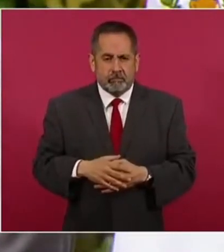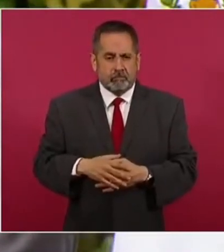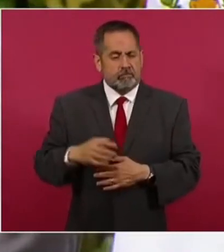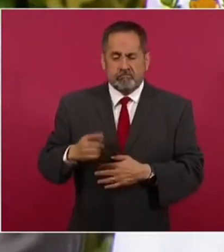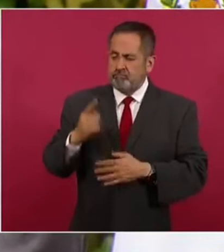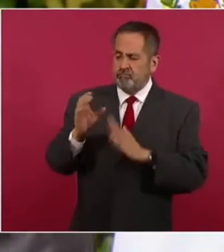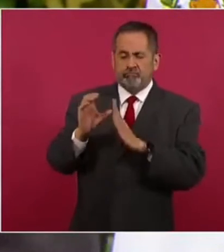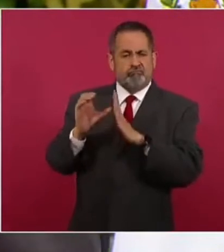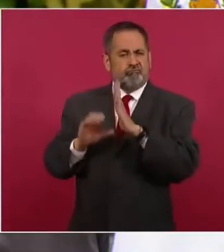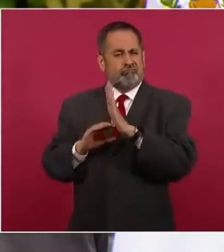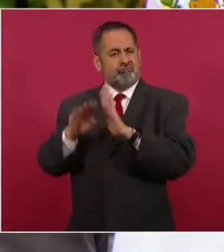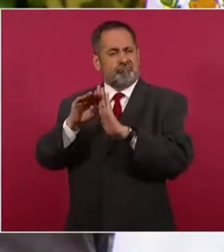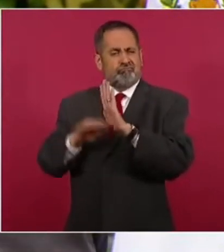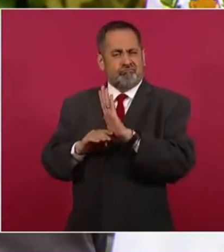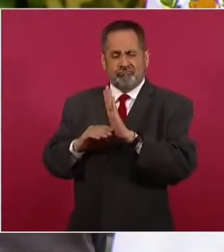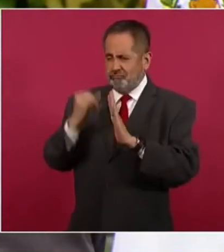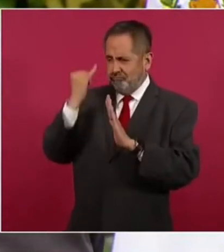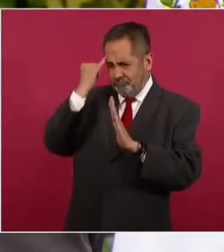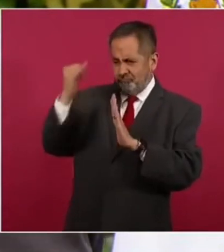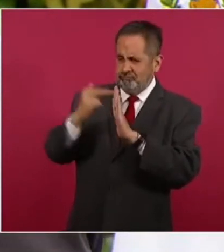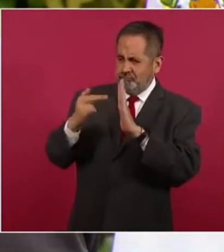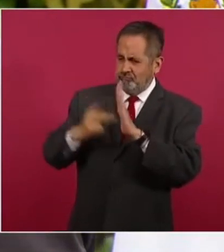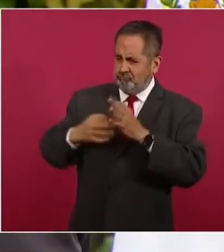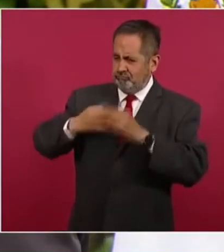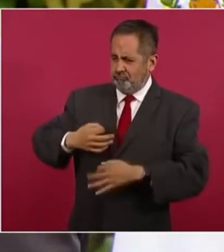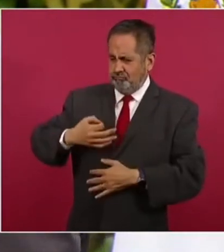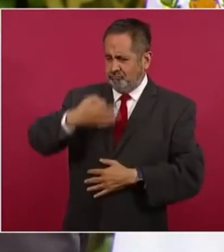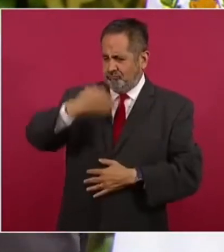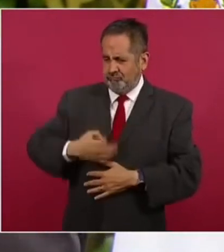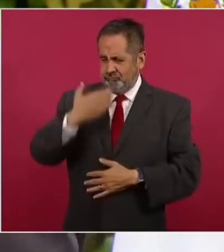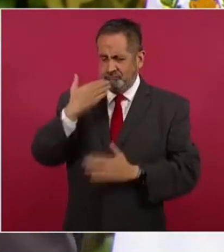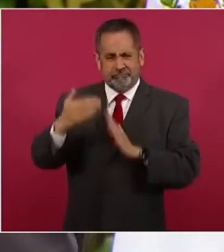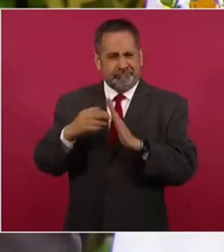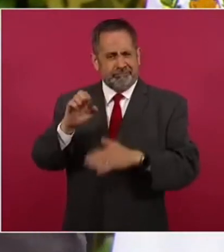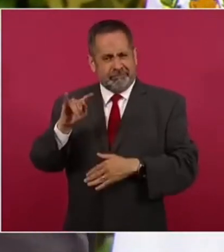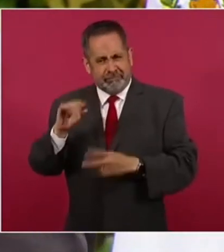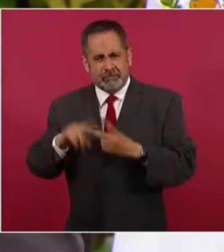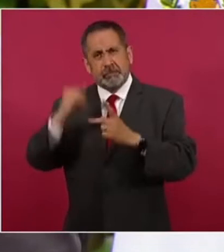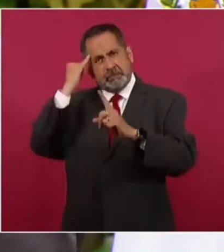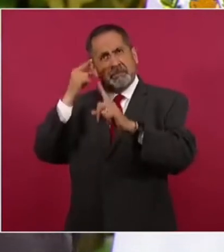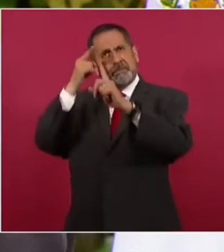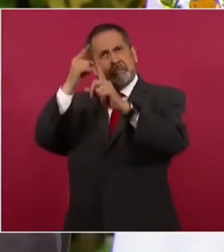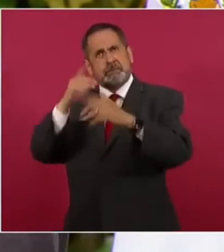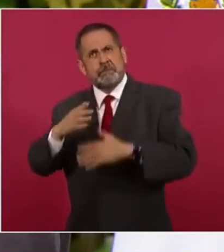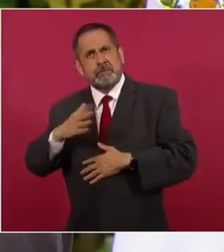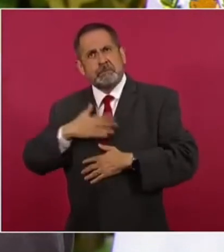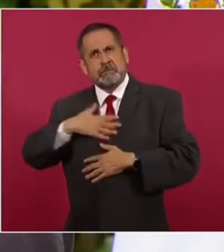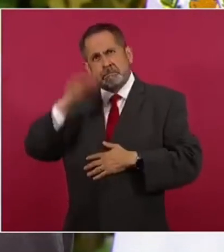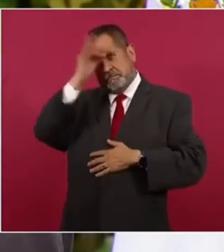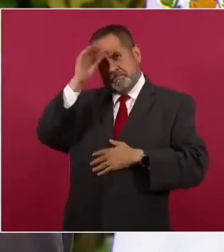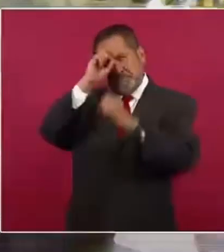de principios, sin apego a un ideal, a una